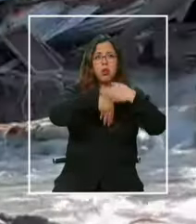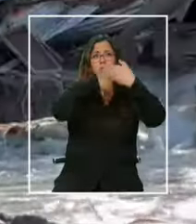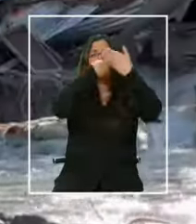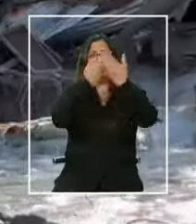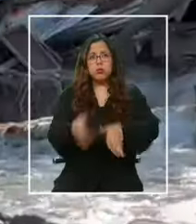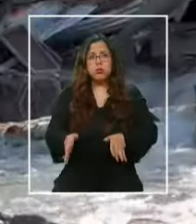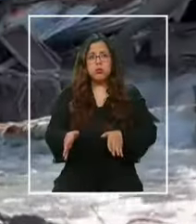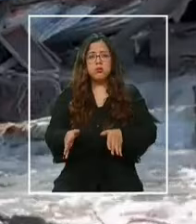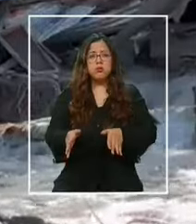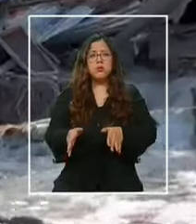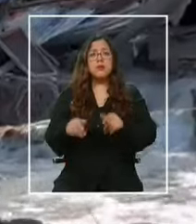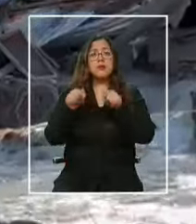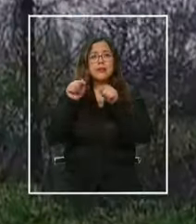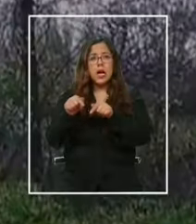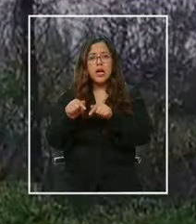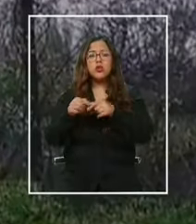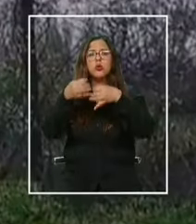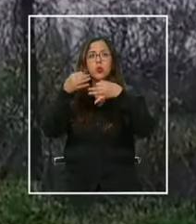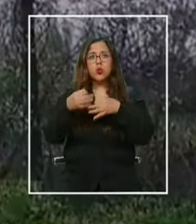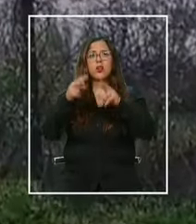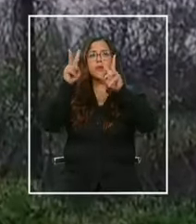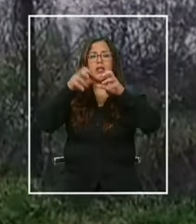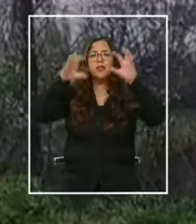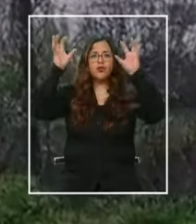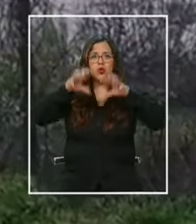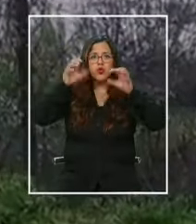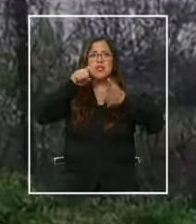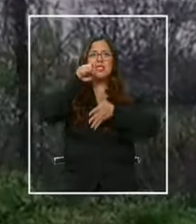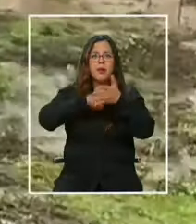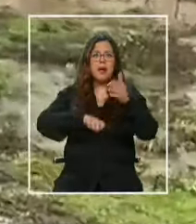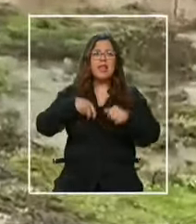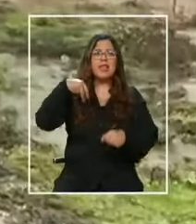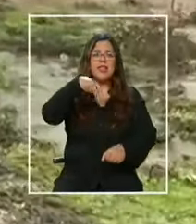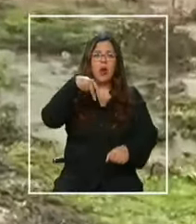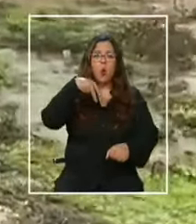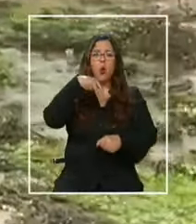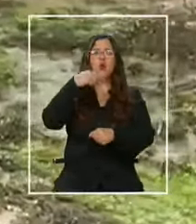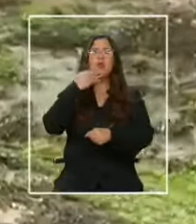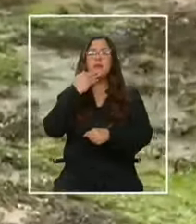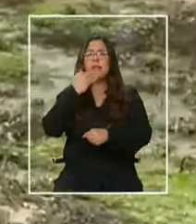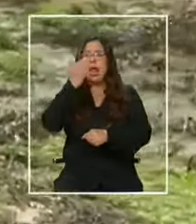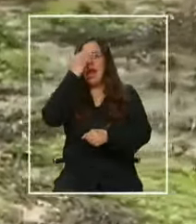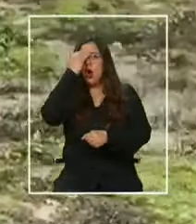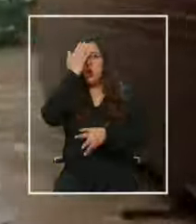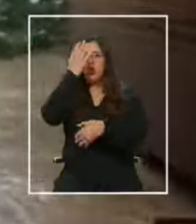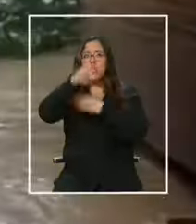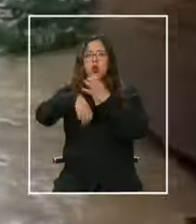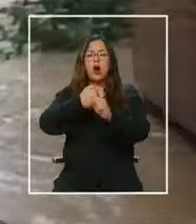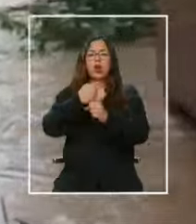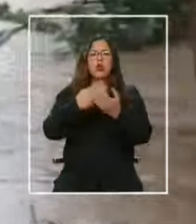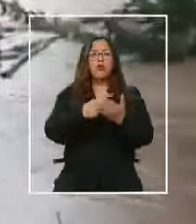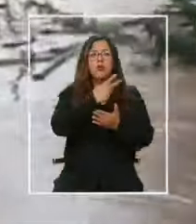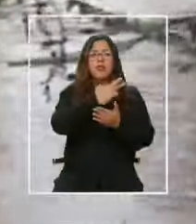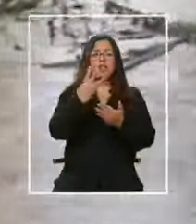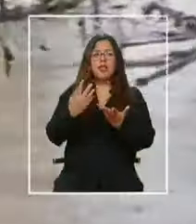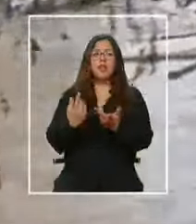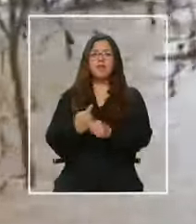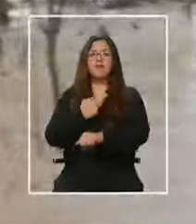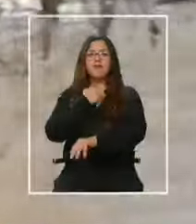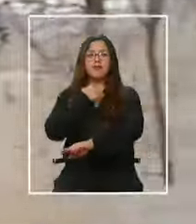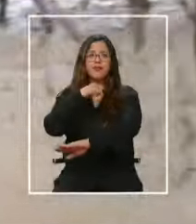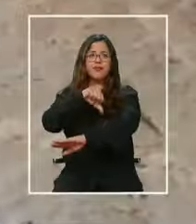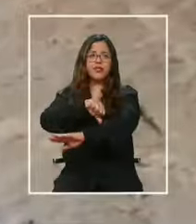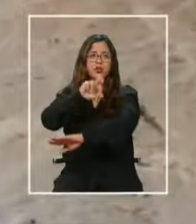fuertes corrientes fueron parte del paso de las lluvias de junio y agosto del 2023 que afectaron a la zona centro-sur del